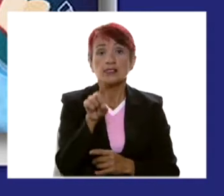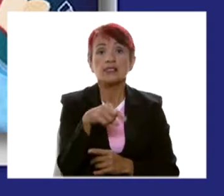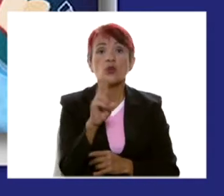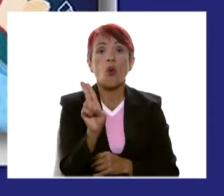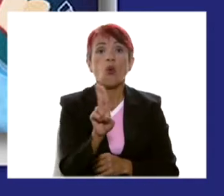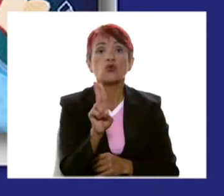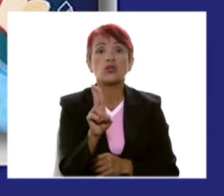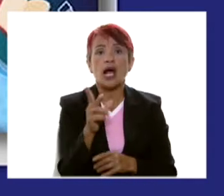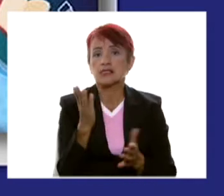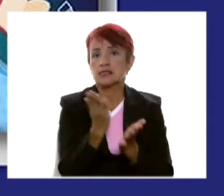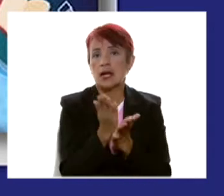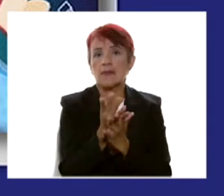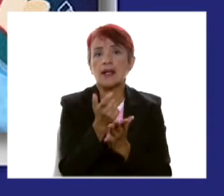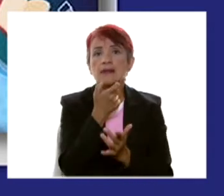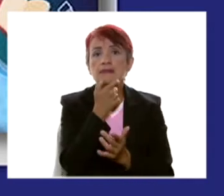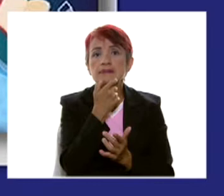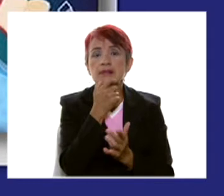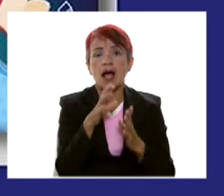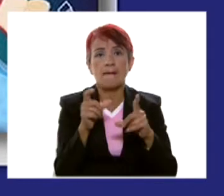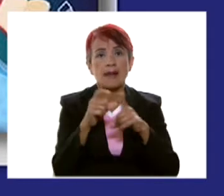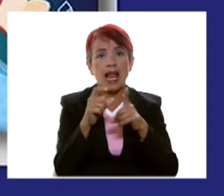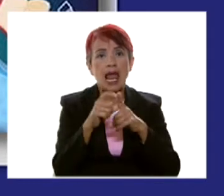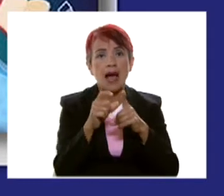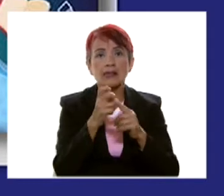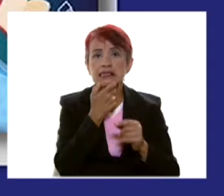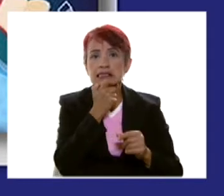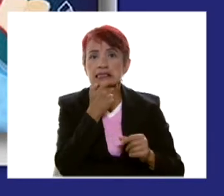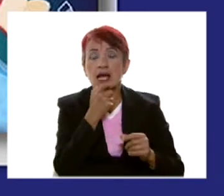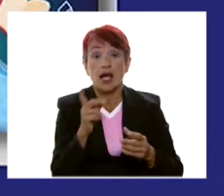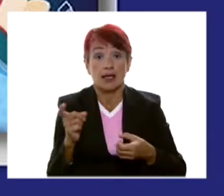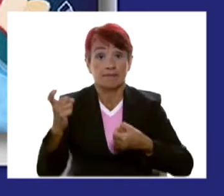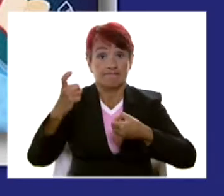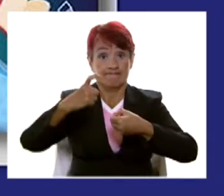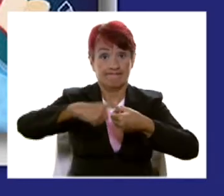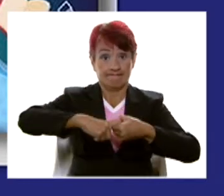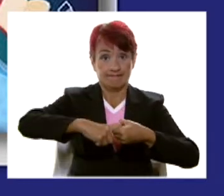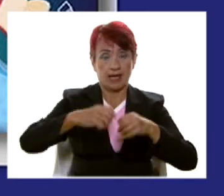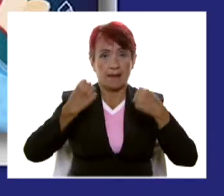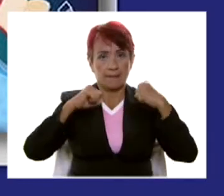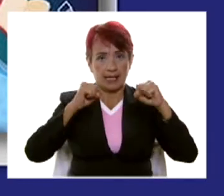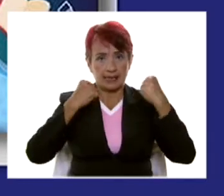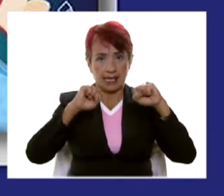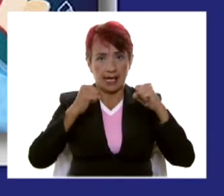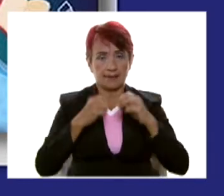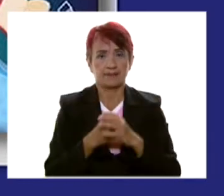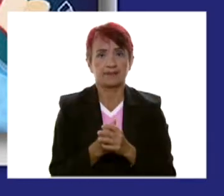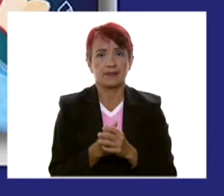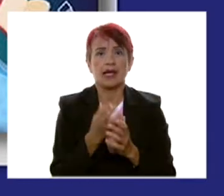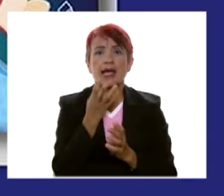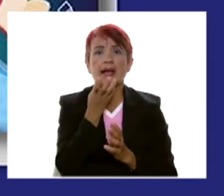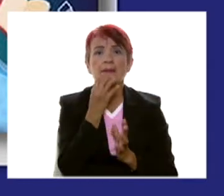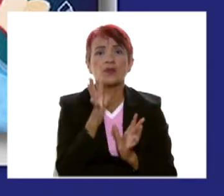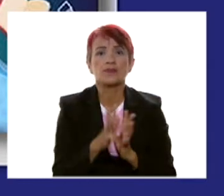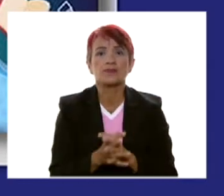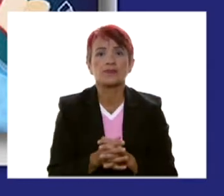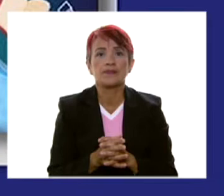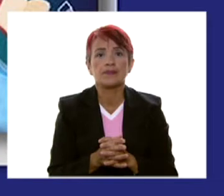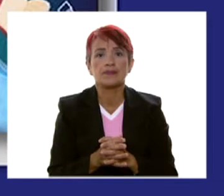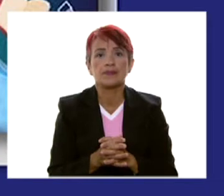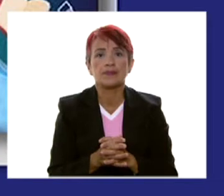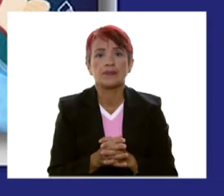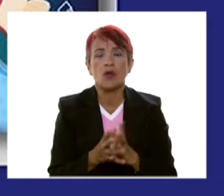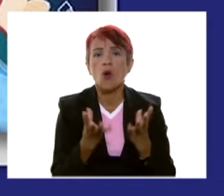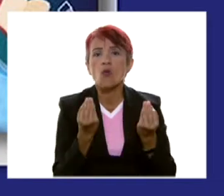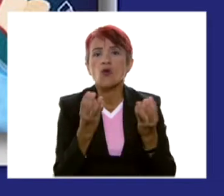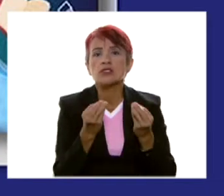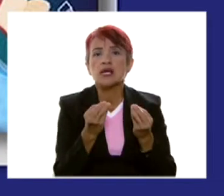nuestro vocabulario. Y luego al momento de que nos incorporemos nuevamente, podemos practicarlo, ¿okay? Por ejemplo, son muchas